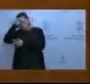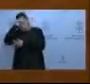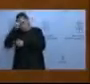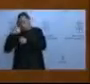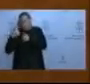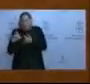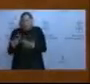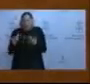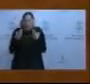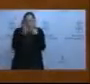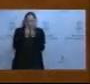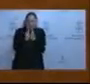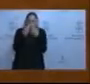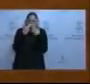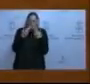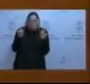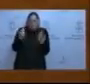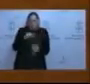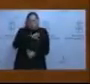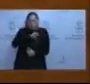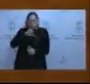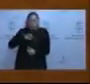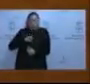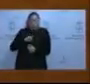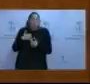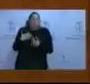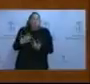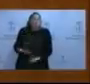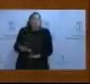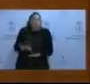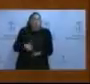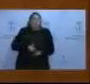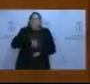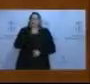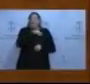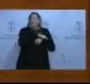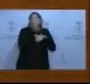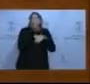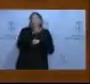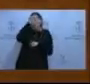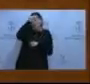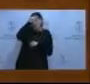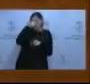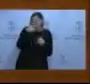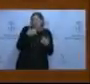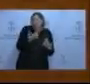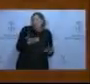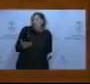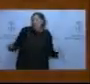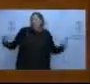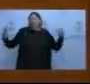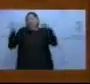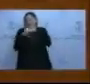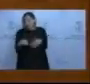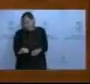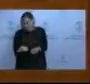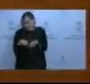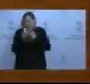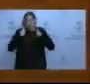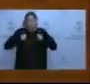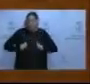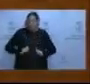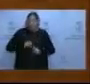sobre el sector público autonómico y lo que opina el Gobierno a través de la exposición que hizo la